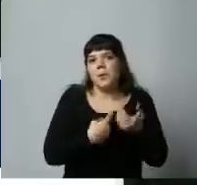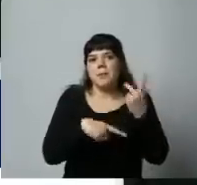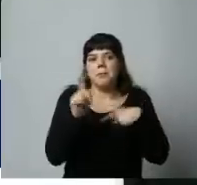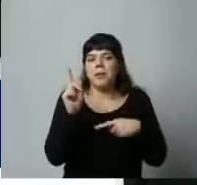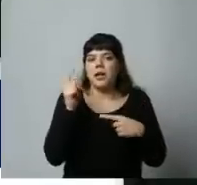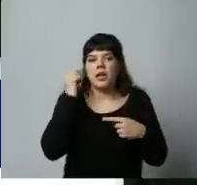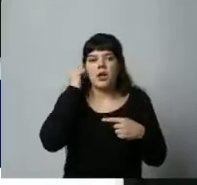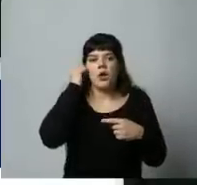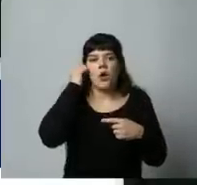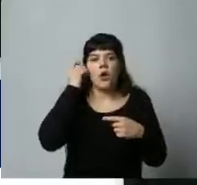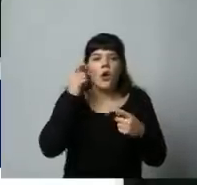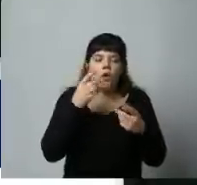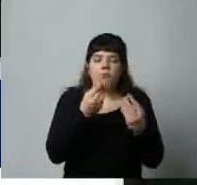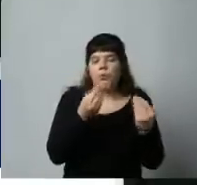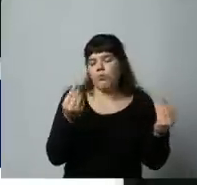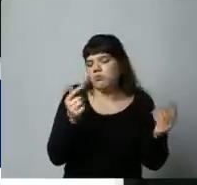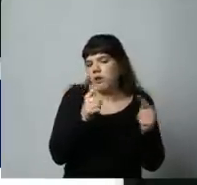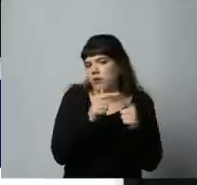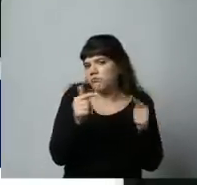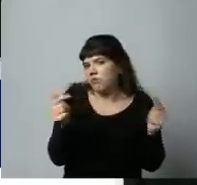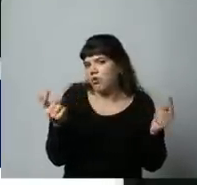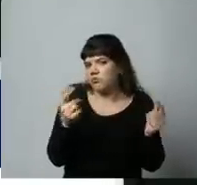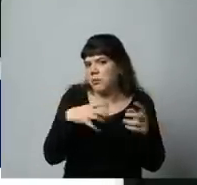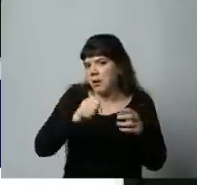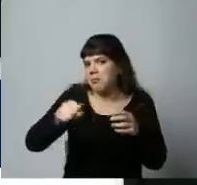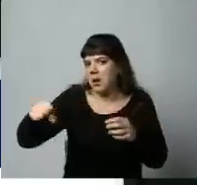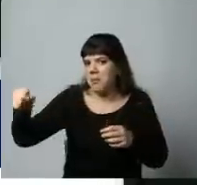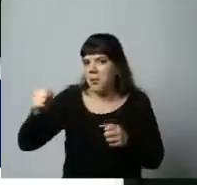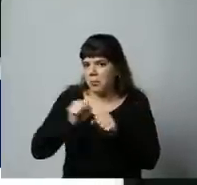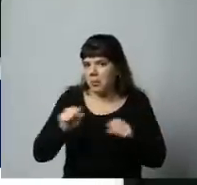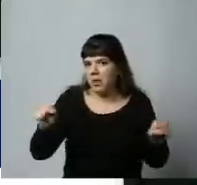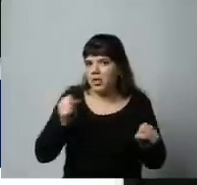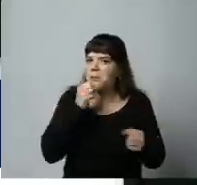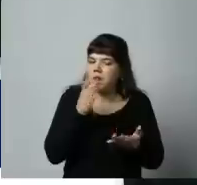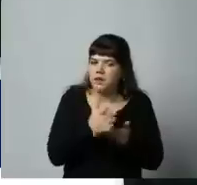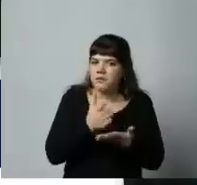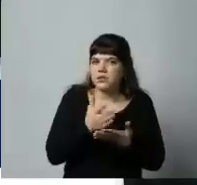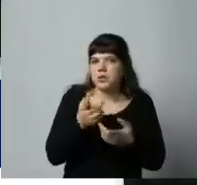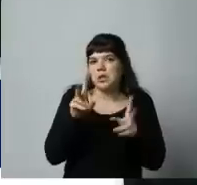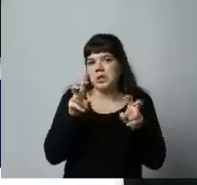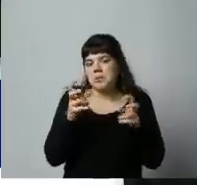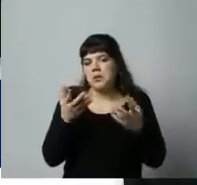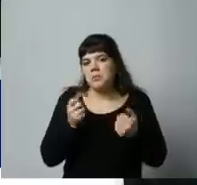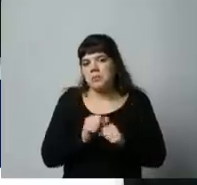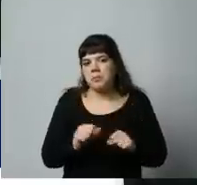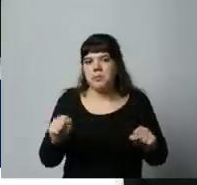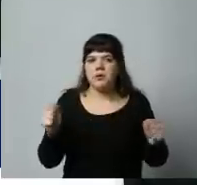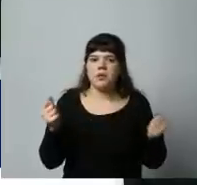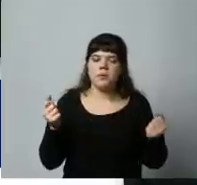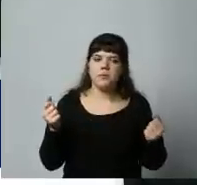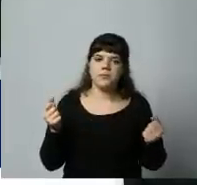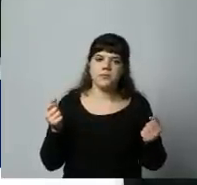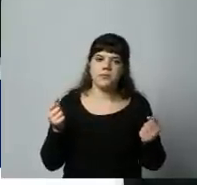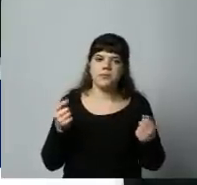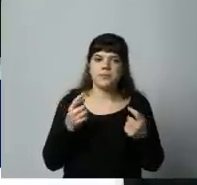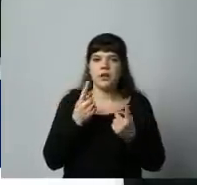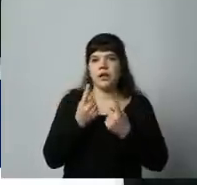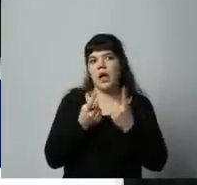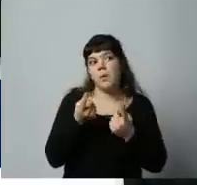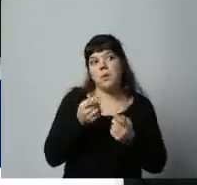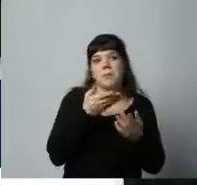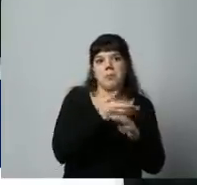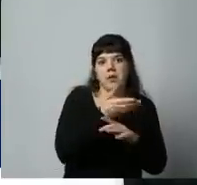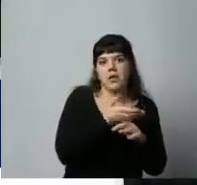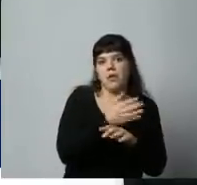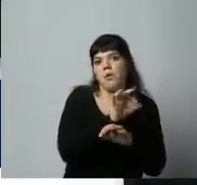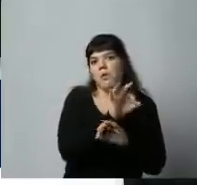hay muchas otras posibilidades a partir de Eh bueno de de también de ciertas licitaciones